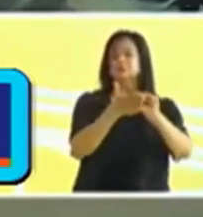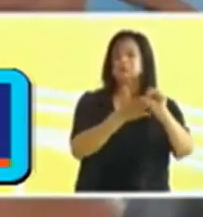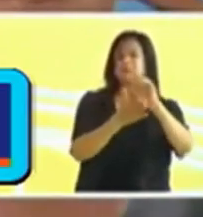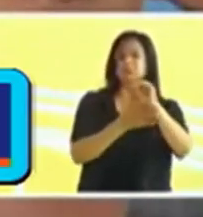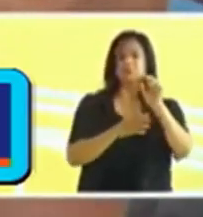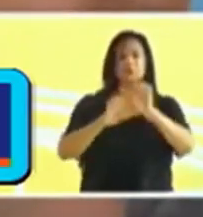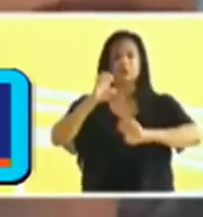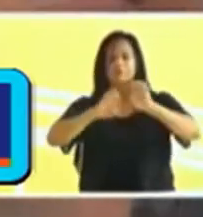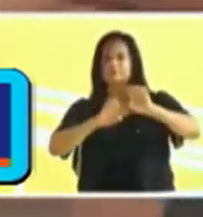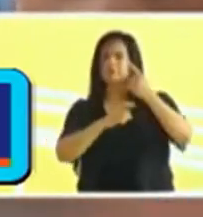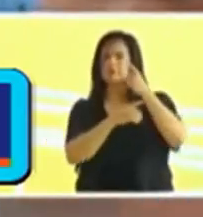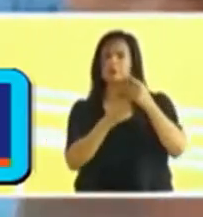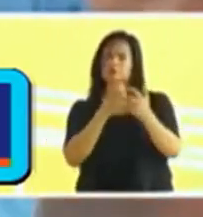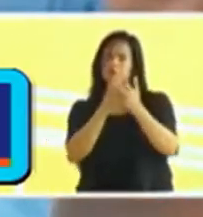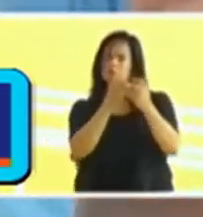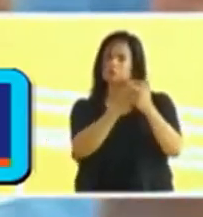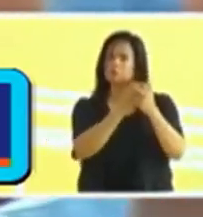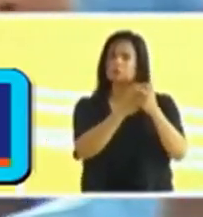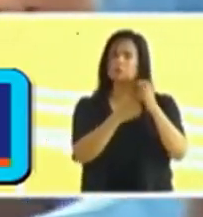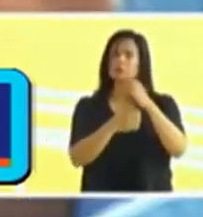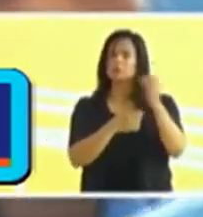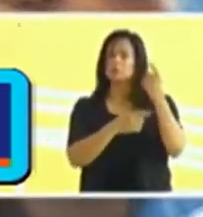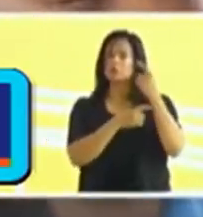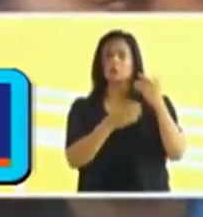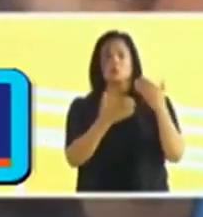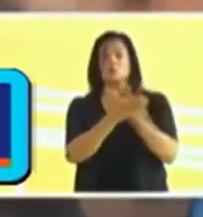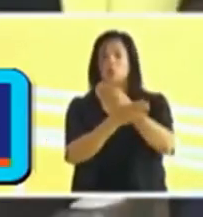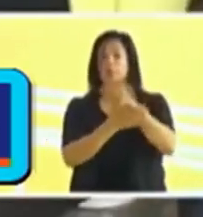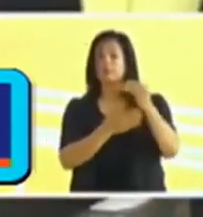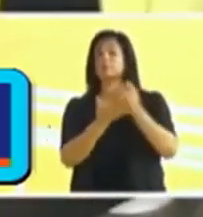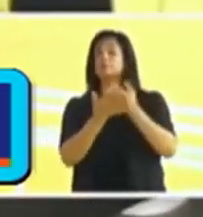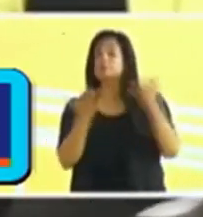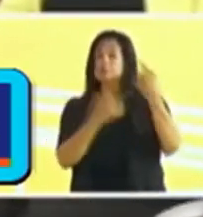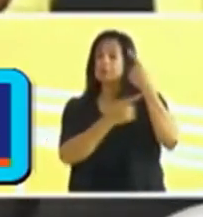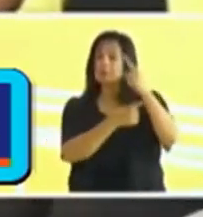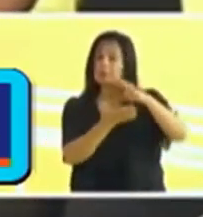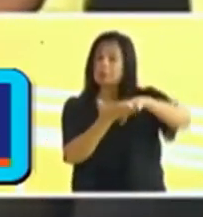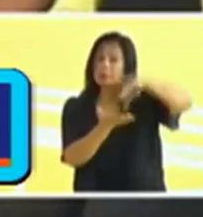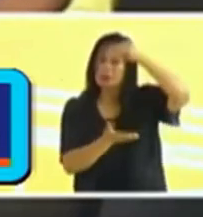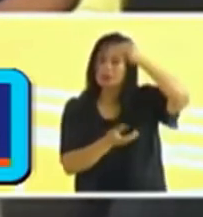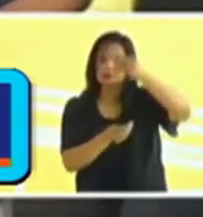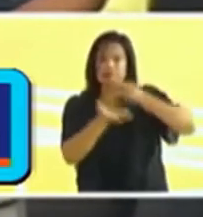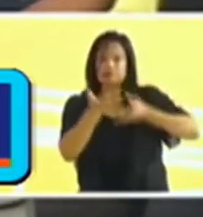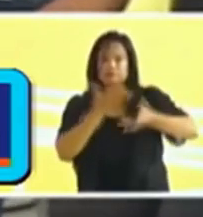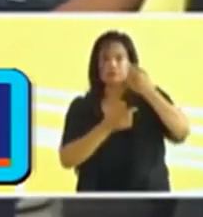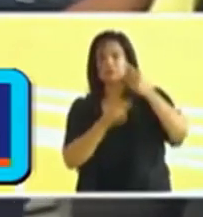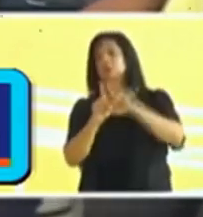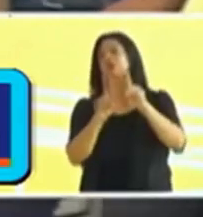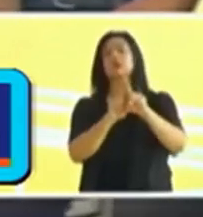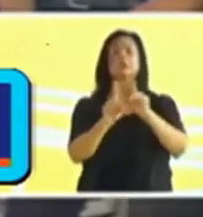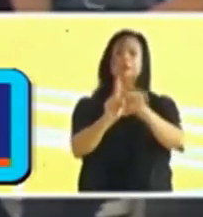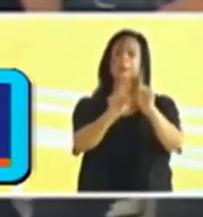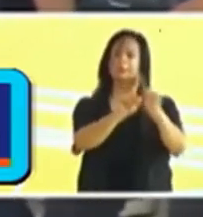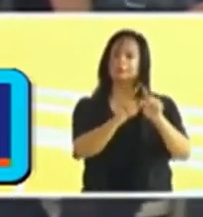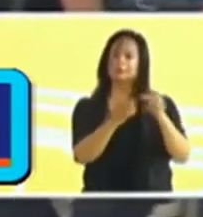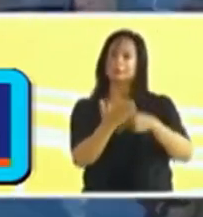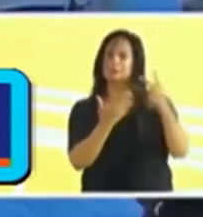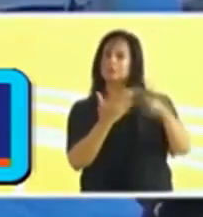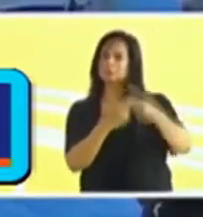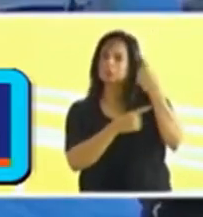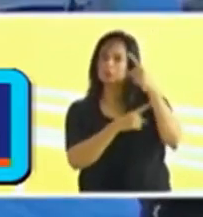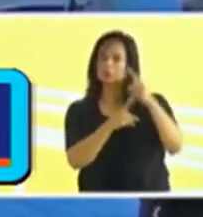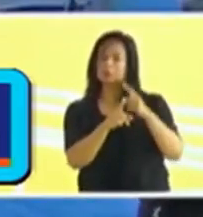de evaluación acorde al mismo y nuevos recursos para el aprendizaje, así como diversos programas